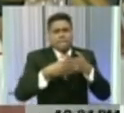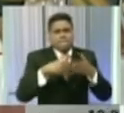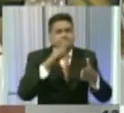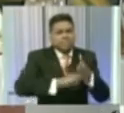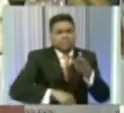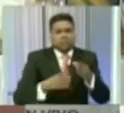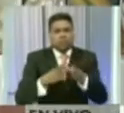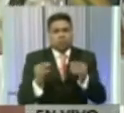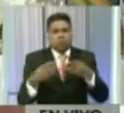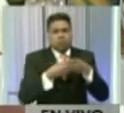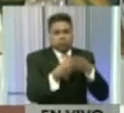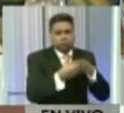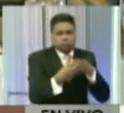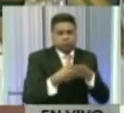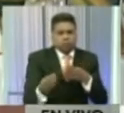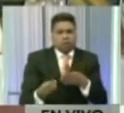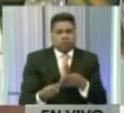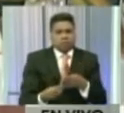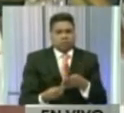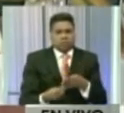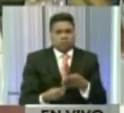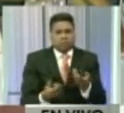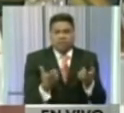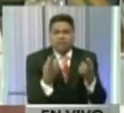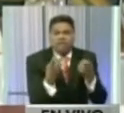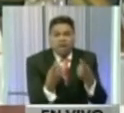inducida que hace que la escasez sea superior.